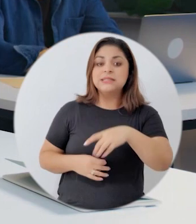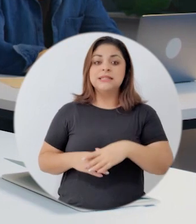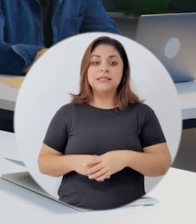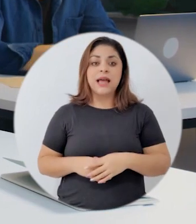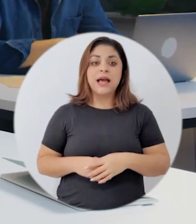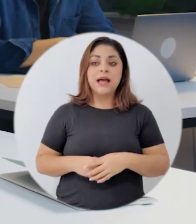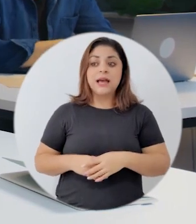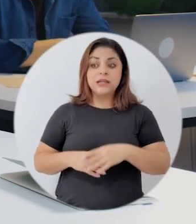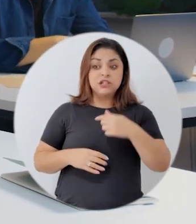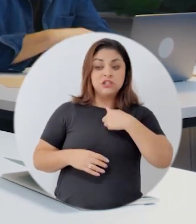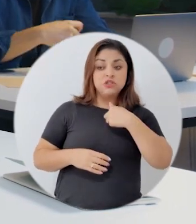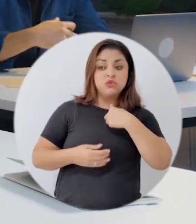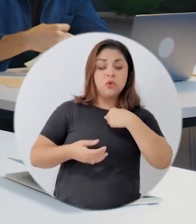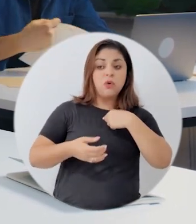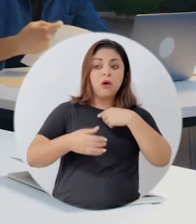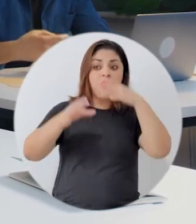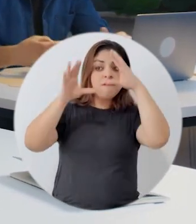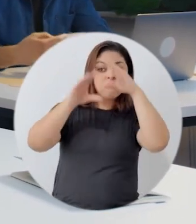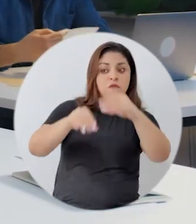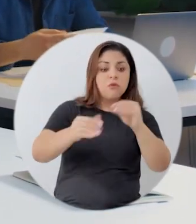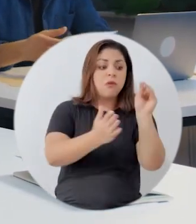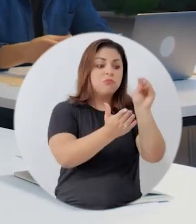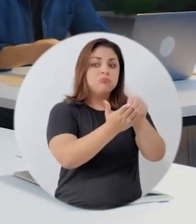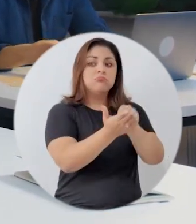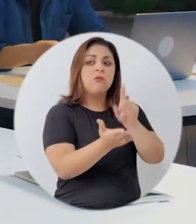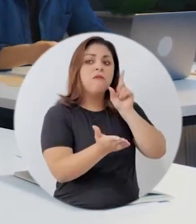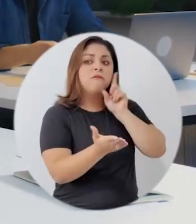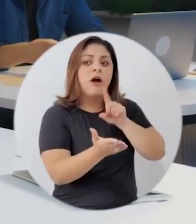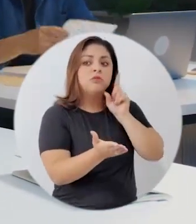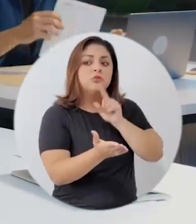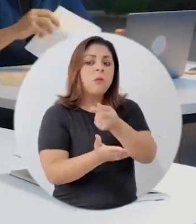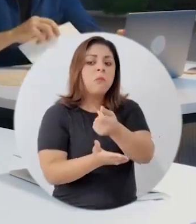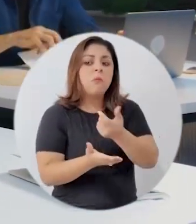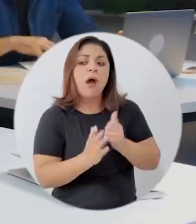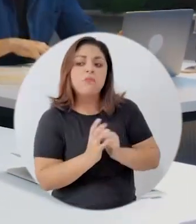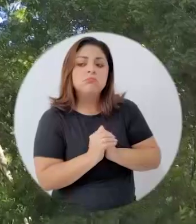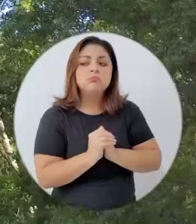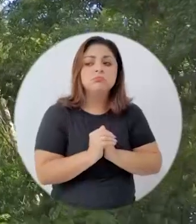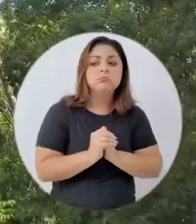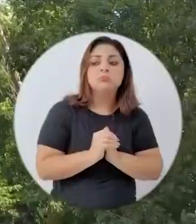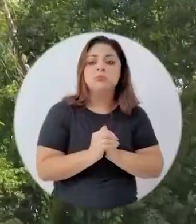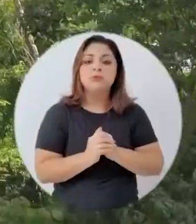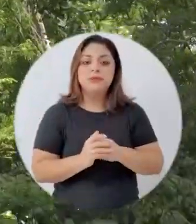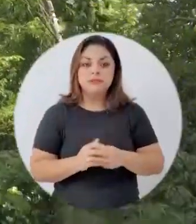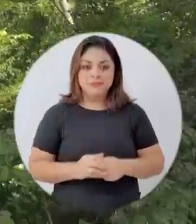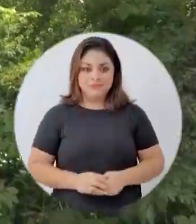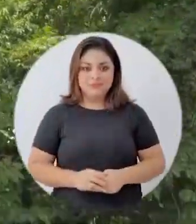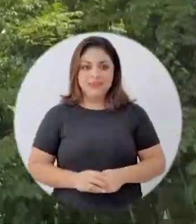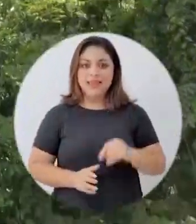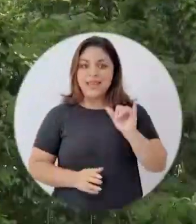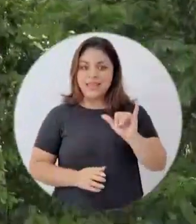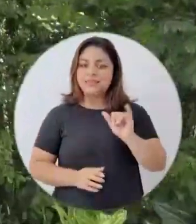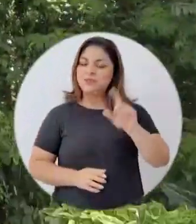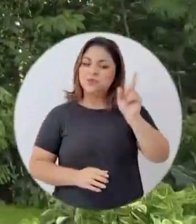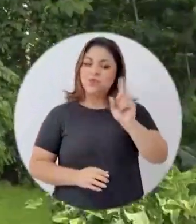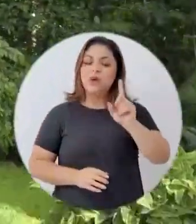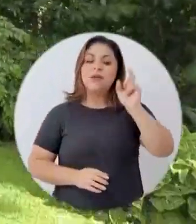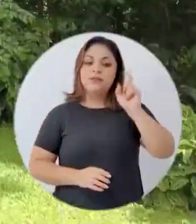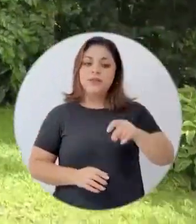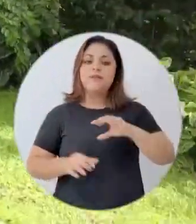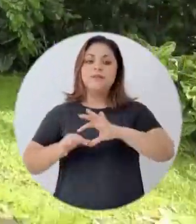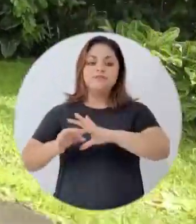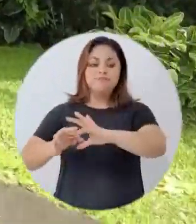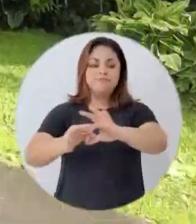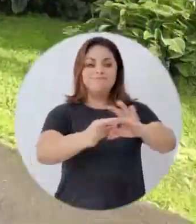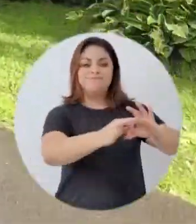si necesitas que te reporte información para lograr tu objetivo, te cobro más. Encontrar estas cadenas y